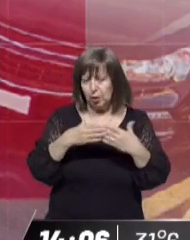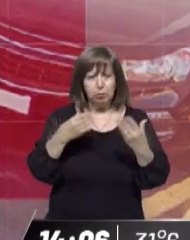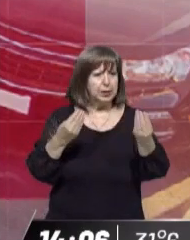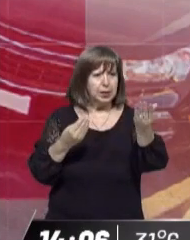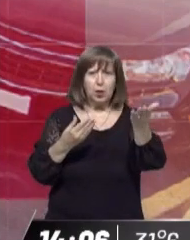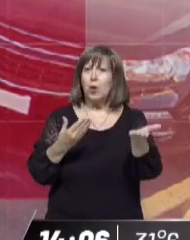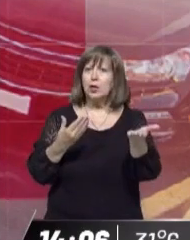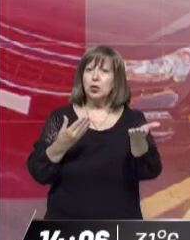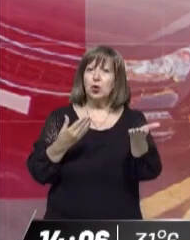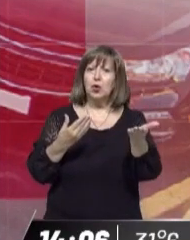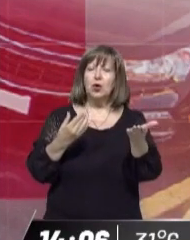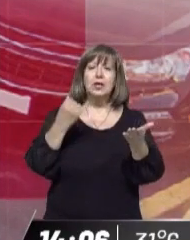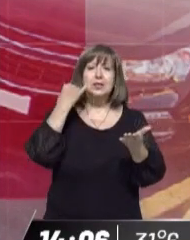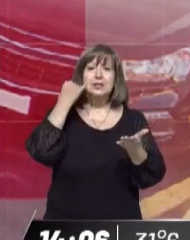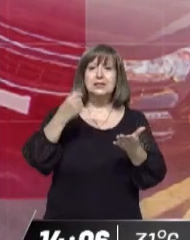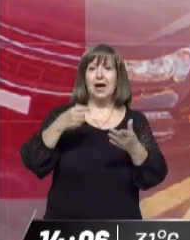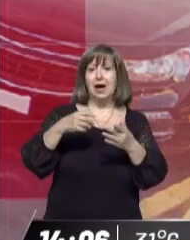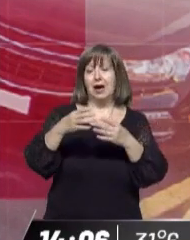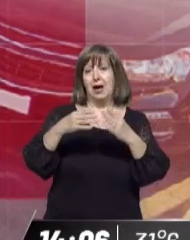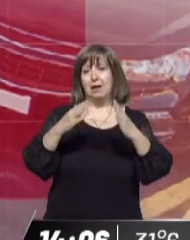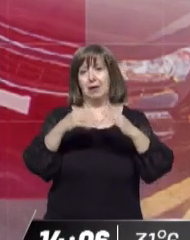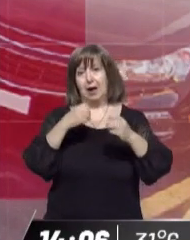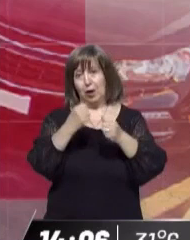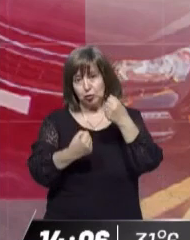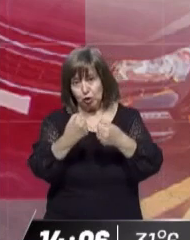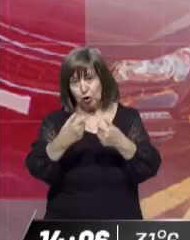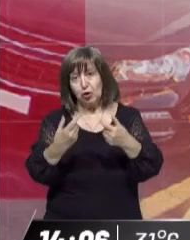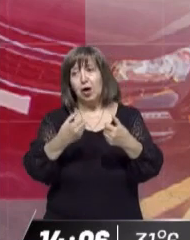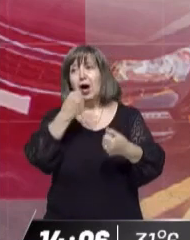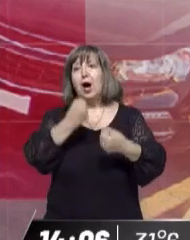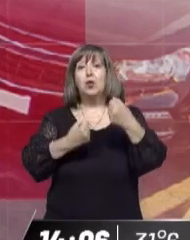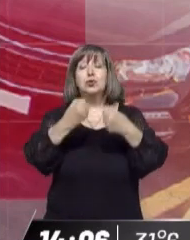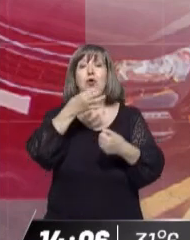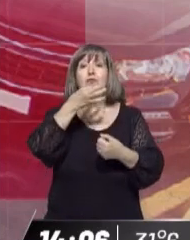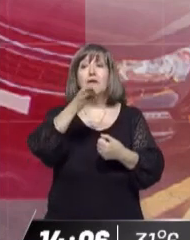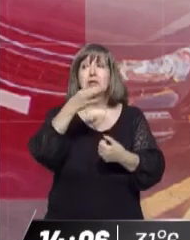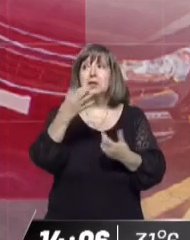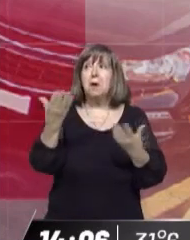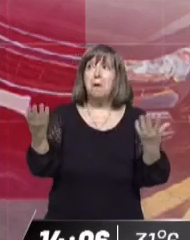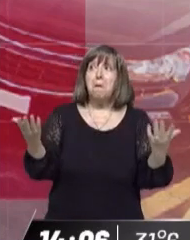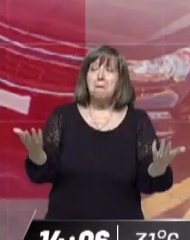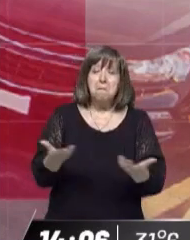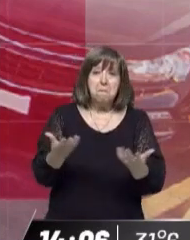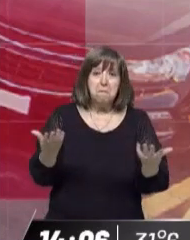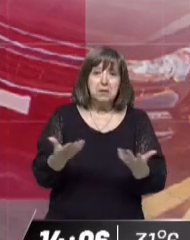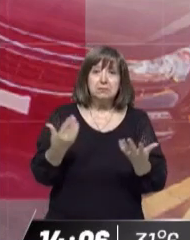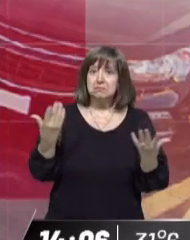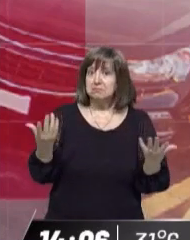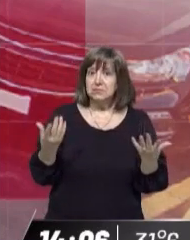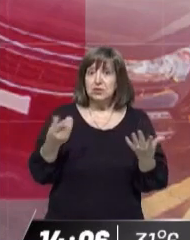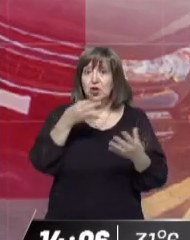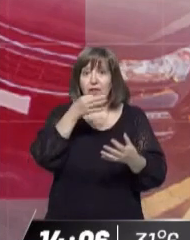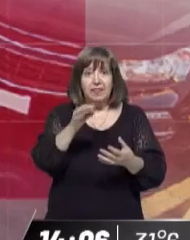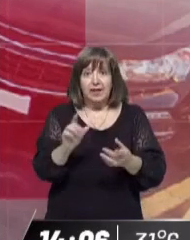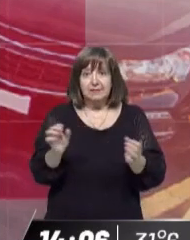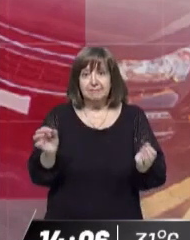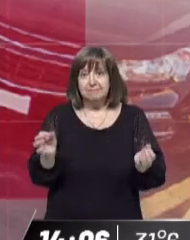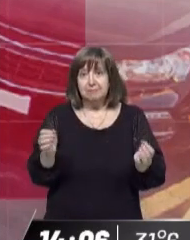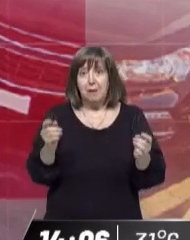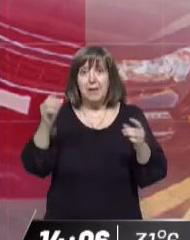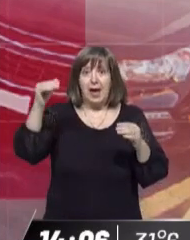No es lo único, por ejemplo, la industria automotriz. Pero si la venta de autos cae, también va a caer la industria. Y lógico. La venta de autos...